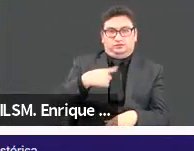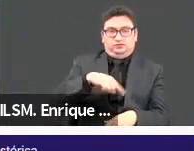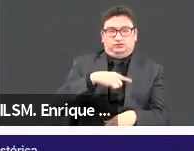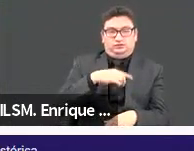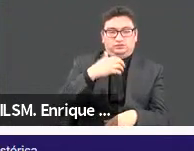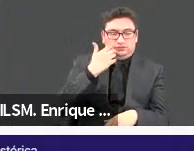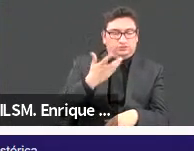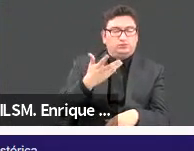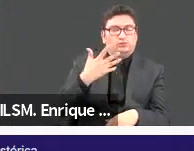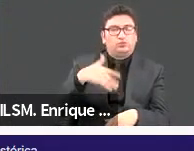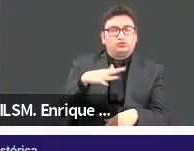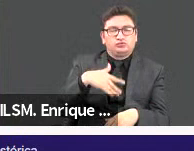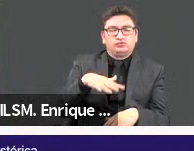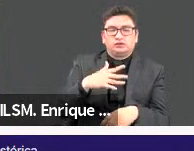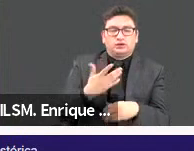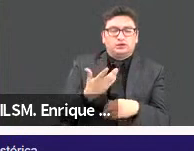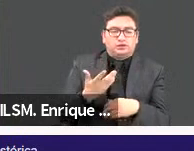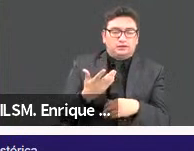vamos,